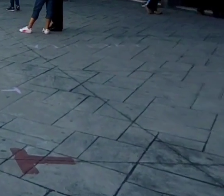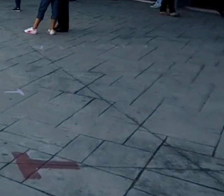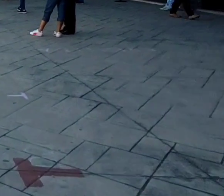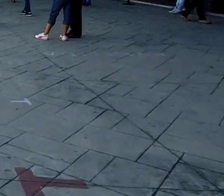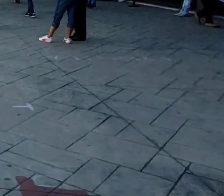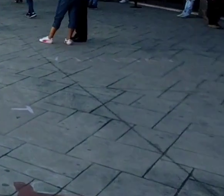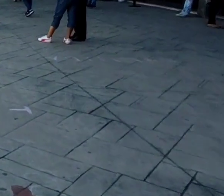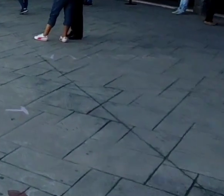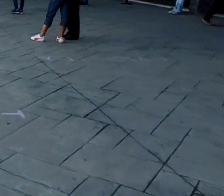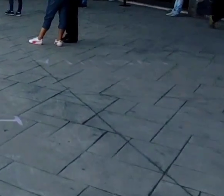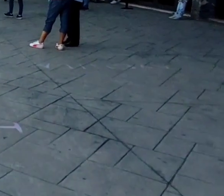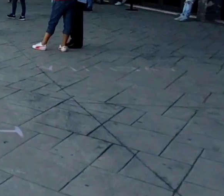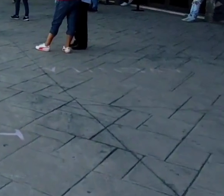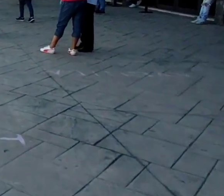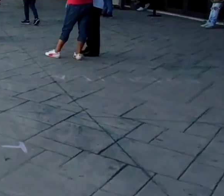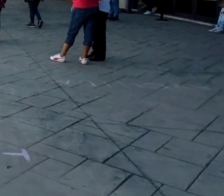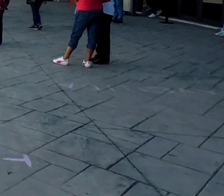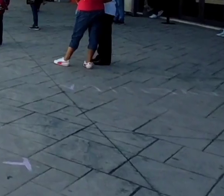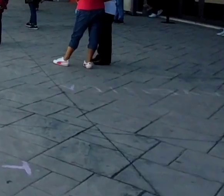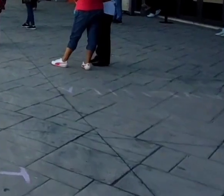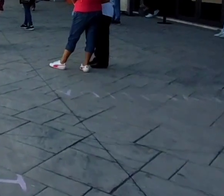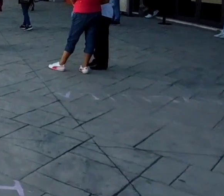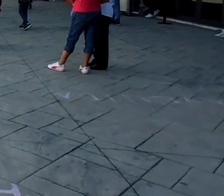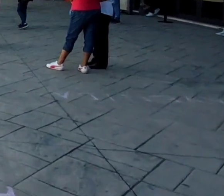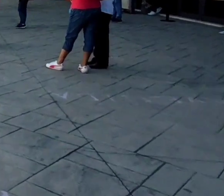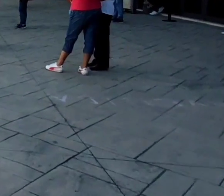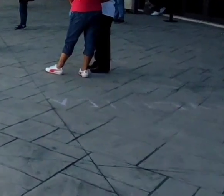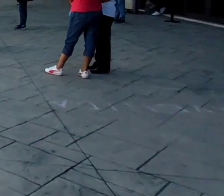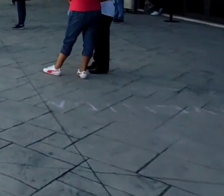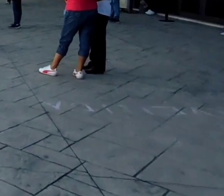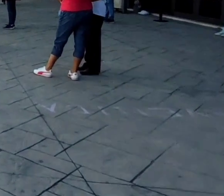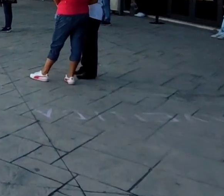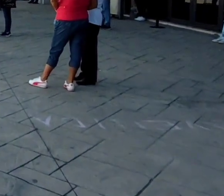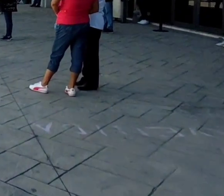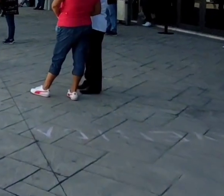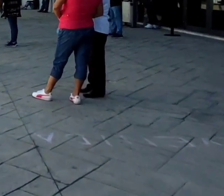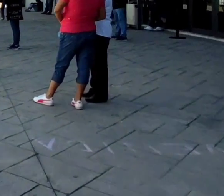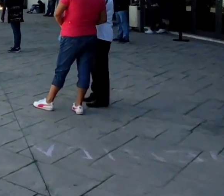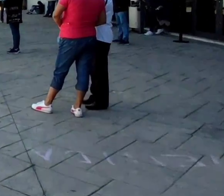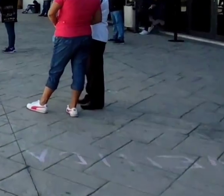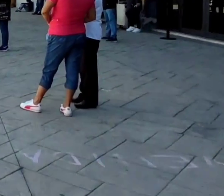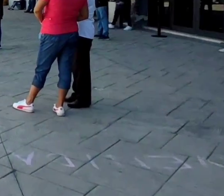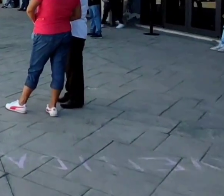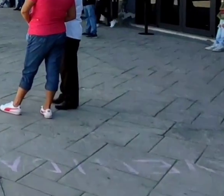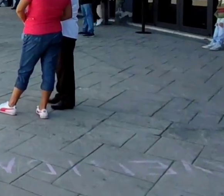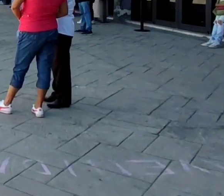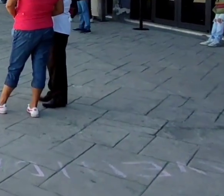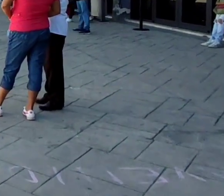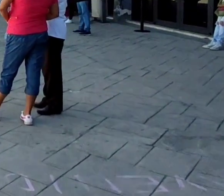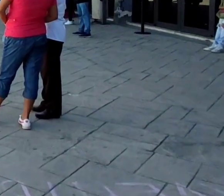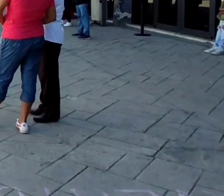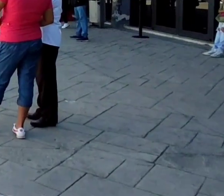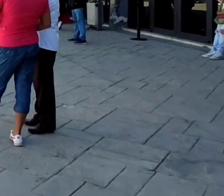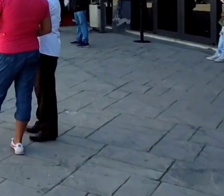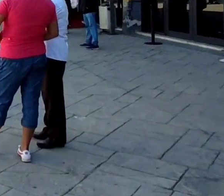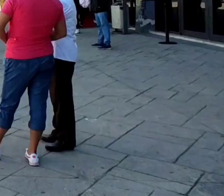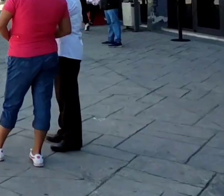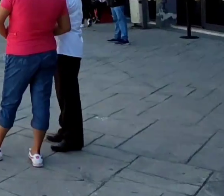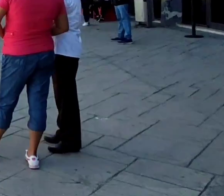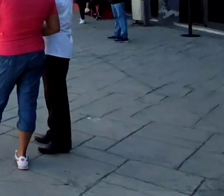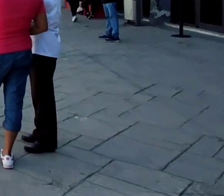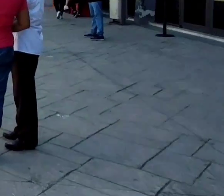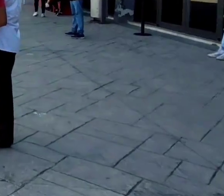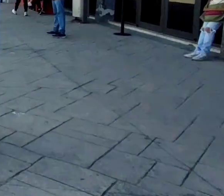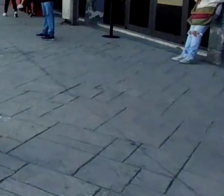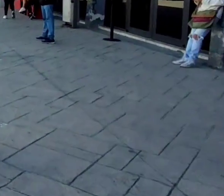importa de dónde seas, el único requisito es que tengas 65 años cumplidos y que puedas